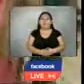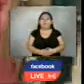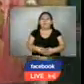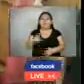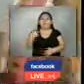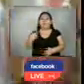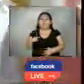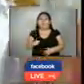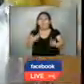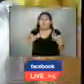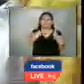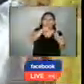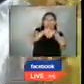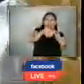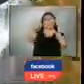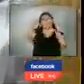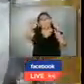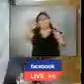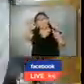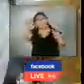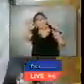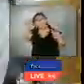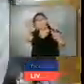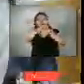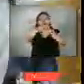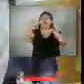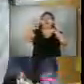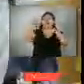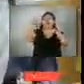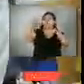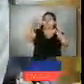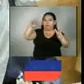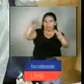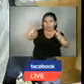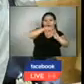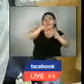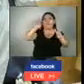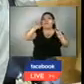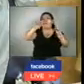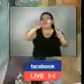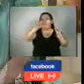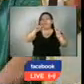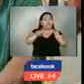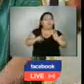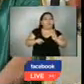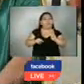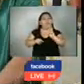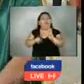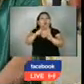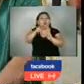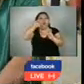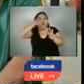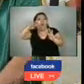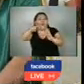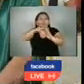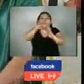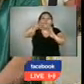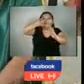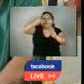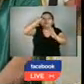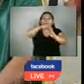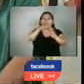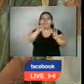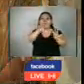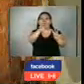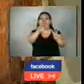Interpretando a Melchor, Gaspar y Baltasar, estos adultos mayores entraron a la iglesia y llevaron las ofrendas de oro, incienso y